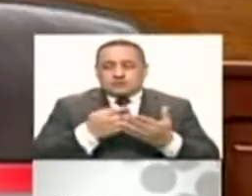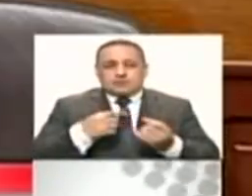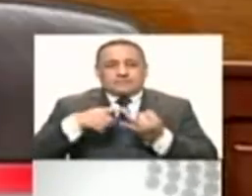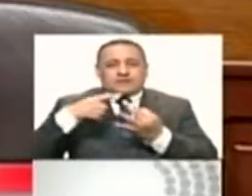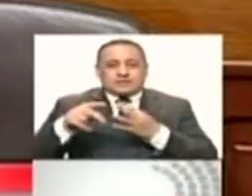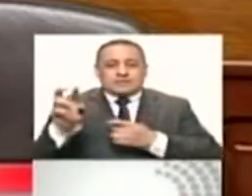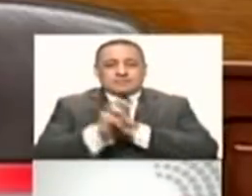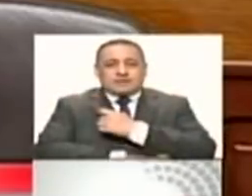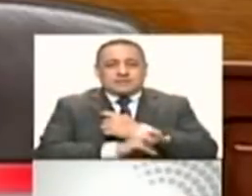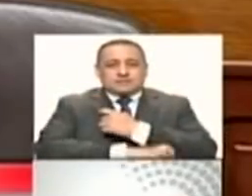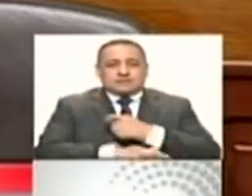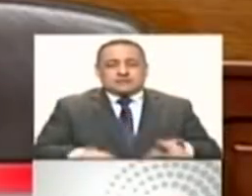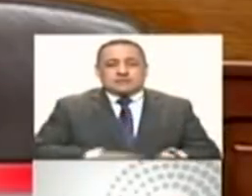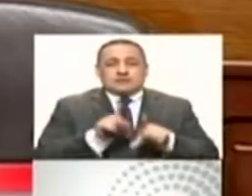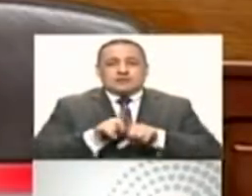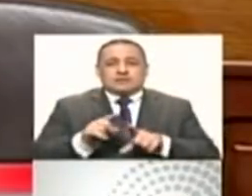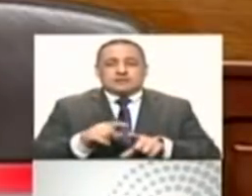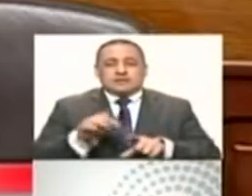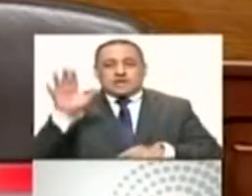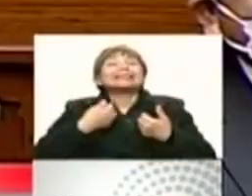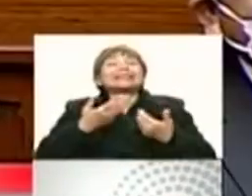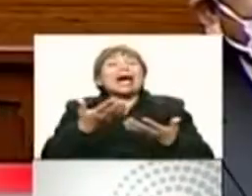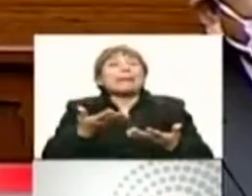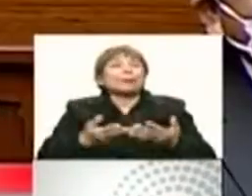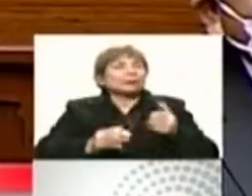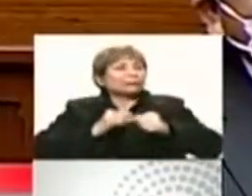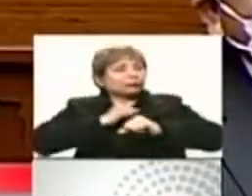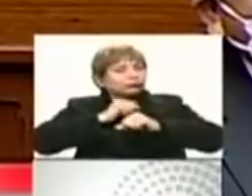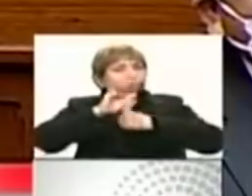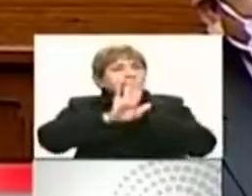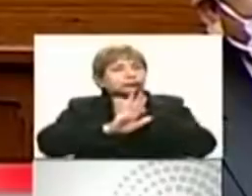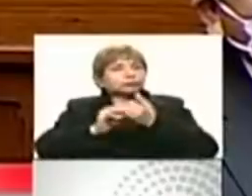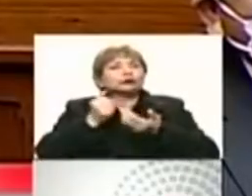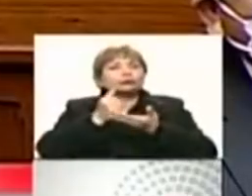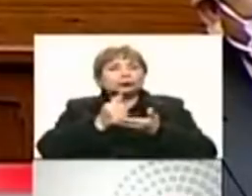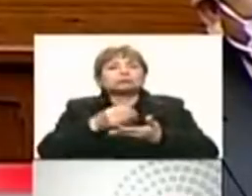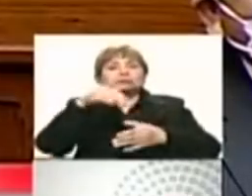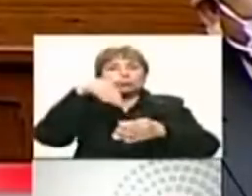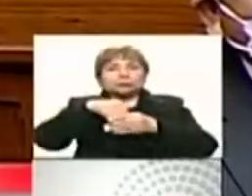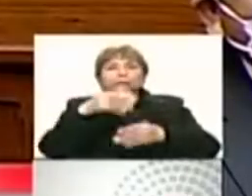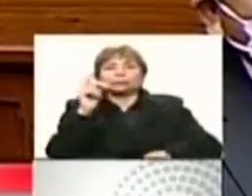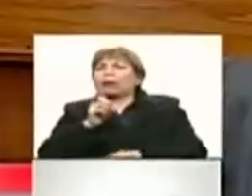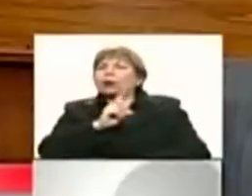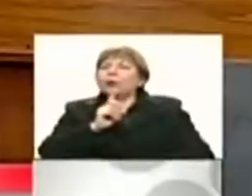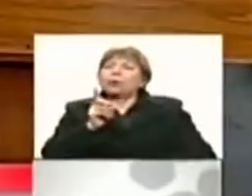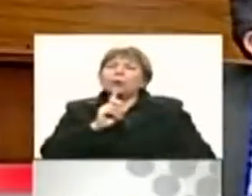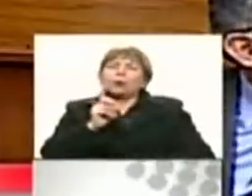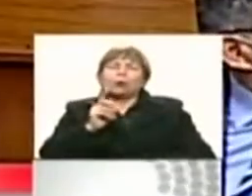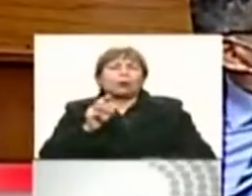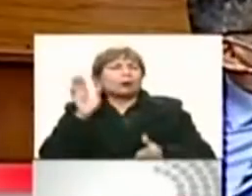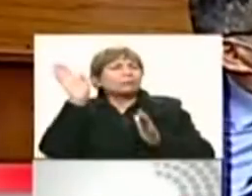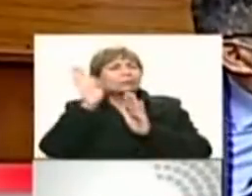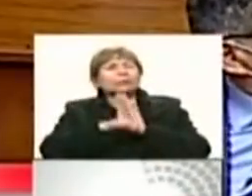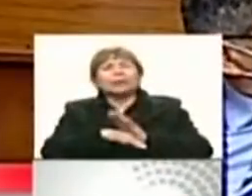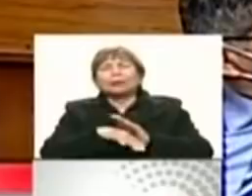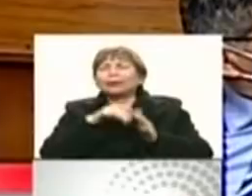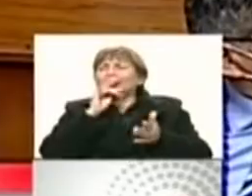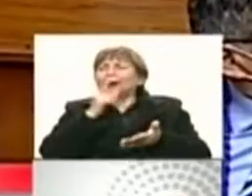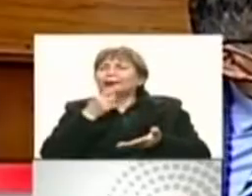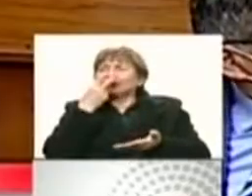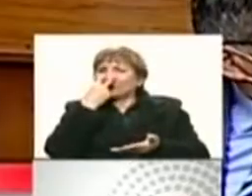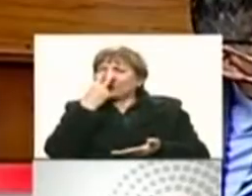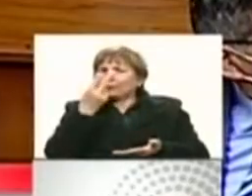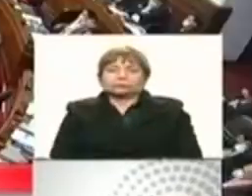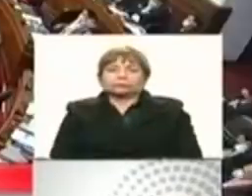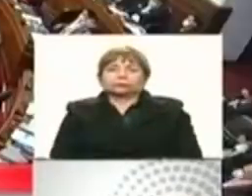Uy, lo perdimos. Perdimos a... Justo cuando hablaba sobre los penales. Justo. Alguien